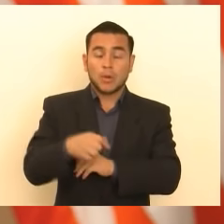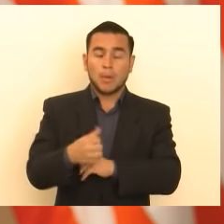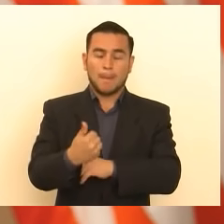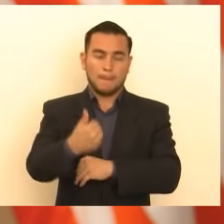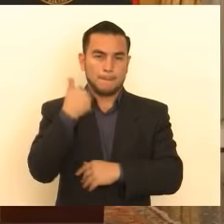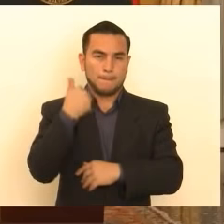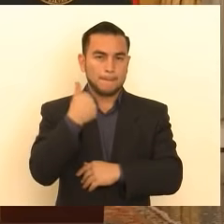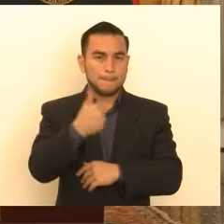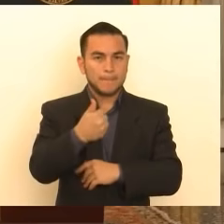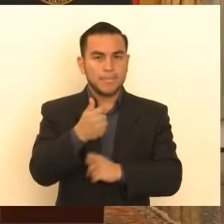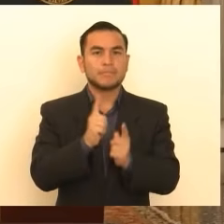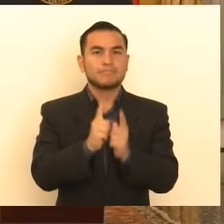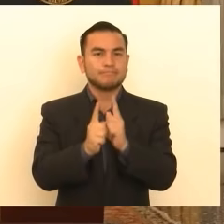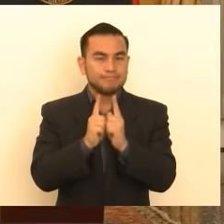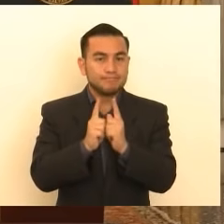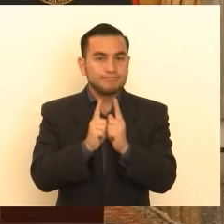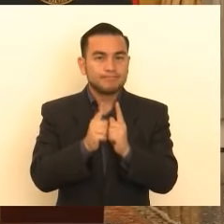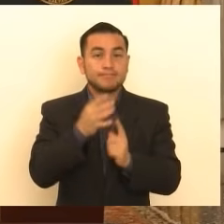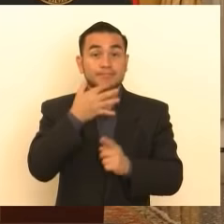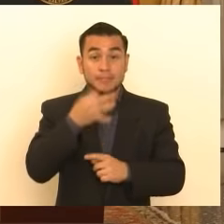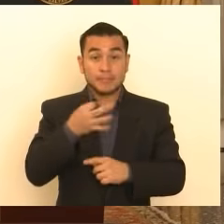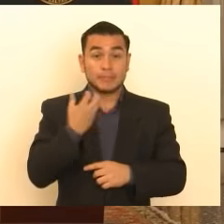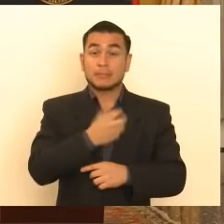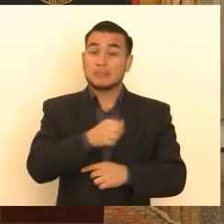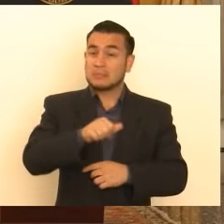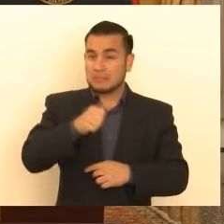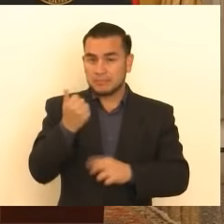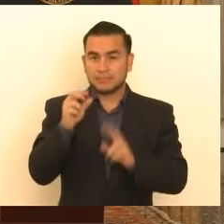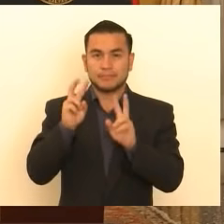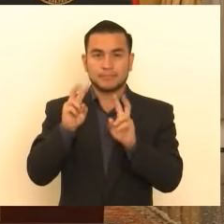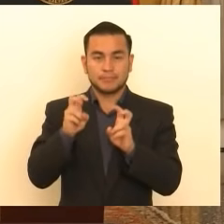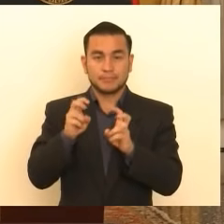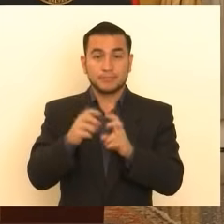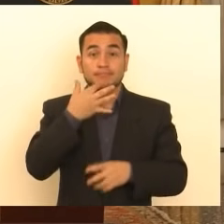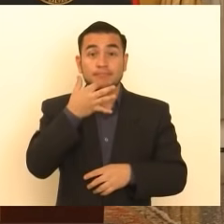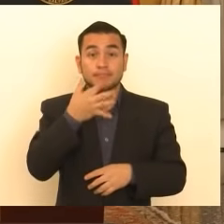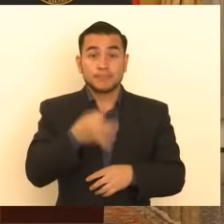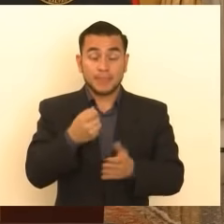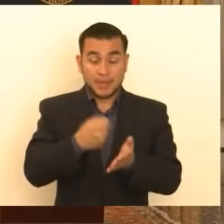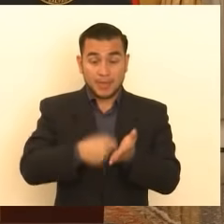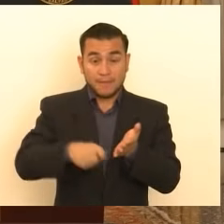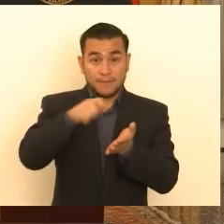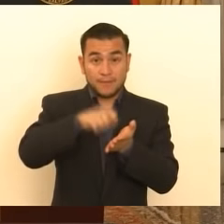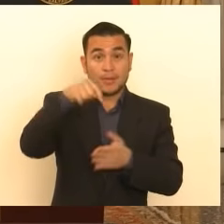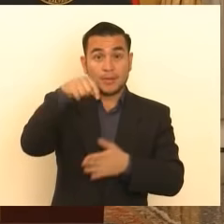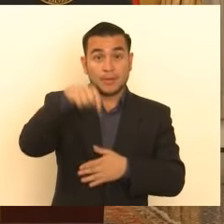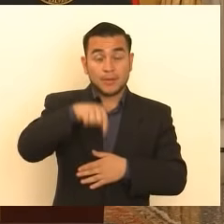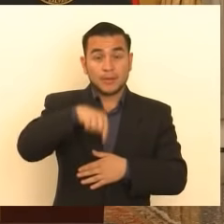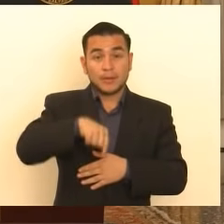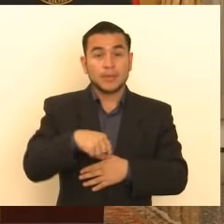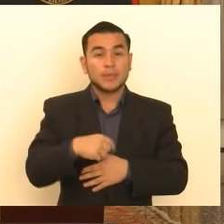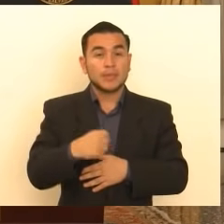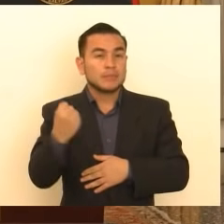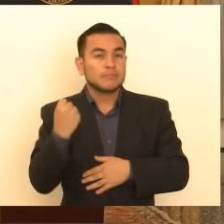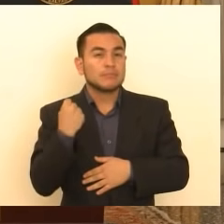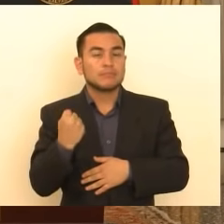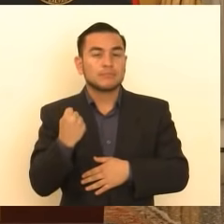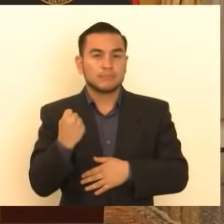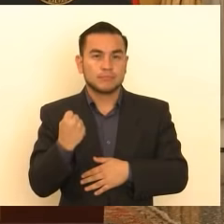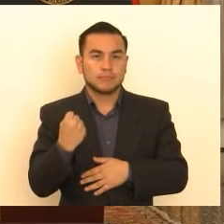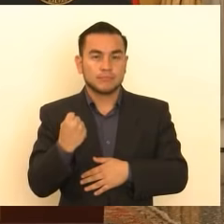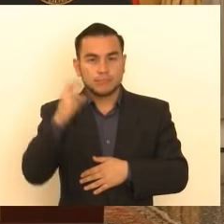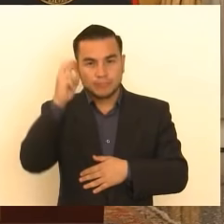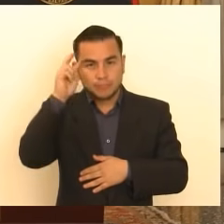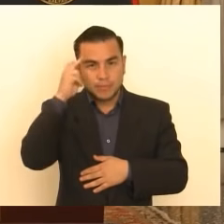cordiales. Pero aparte de todo eso, lo que se está firmando ahora es algo todavía más grande. Y